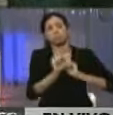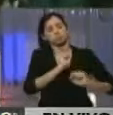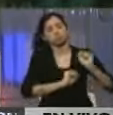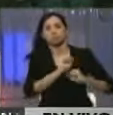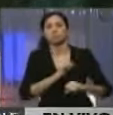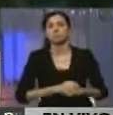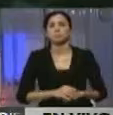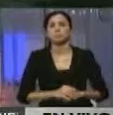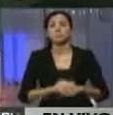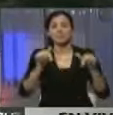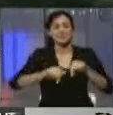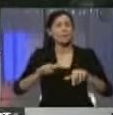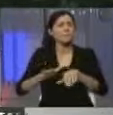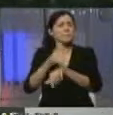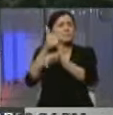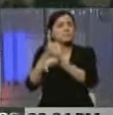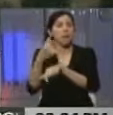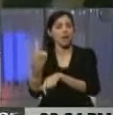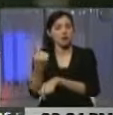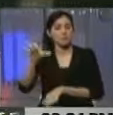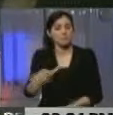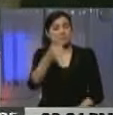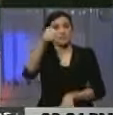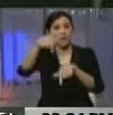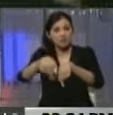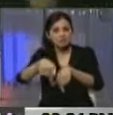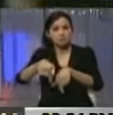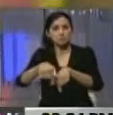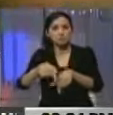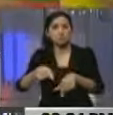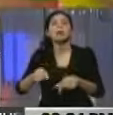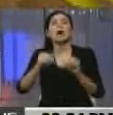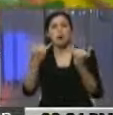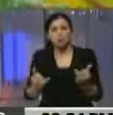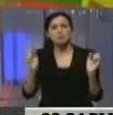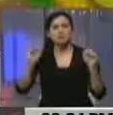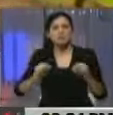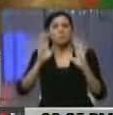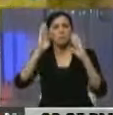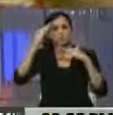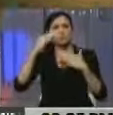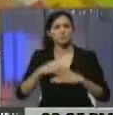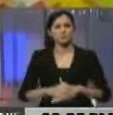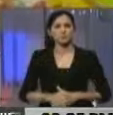Bueno, y está el frente principal y lo estamos atendiendo como debe ser, como debe ser.